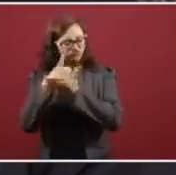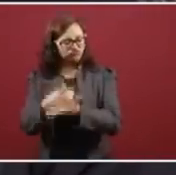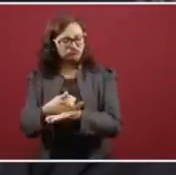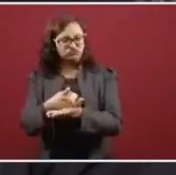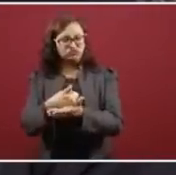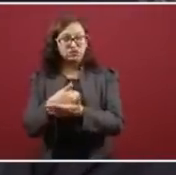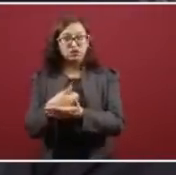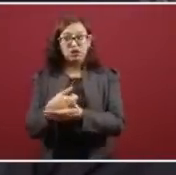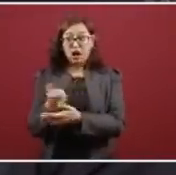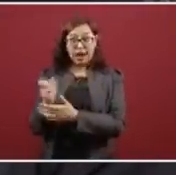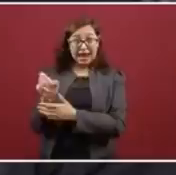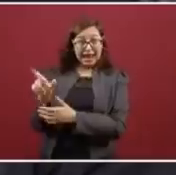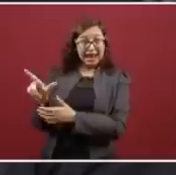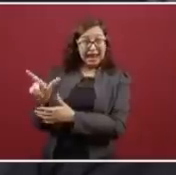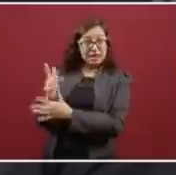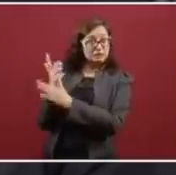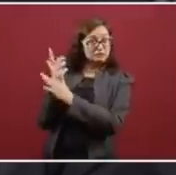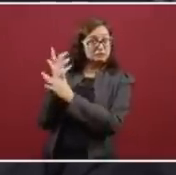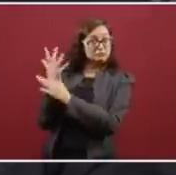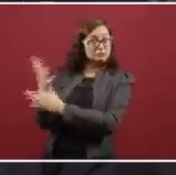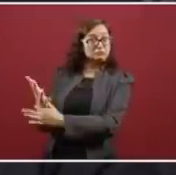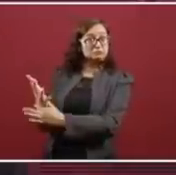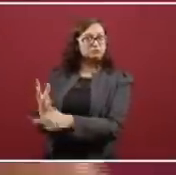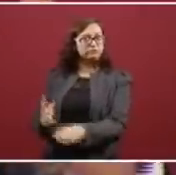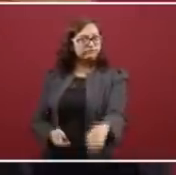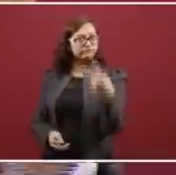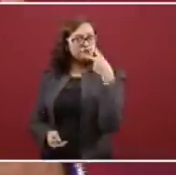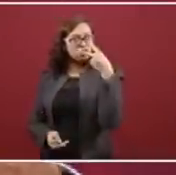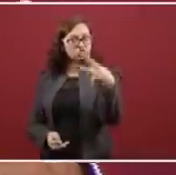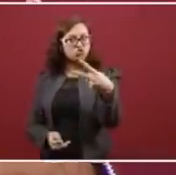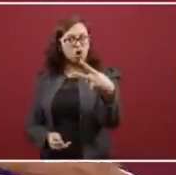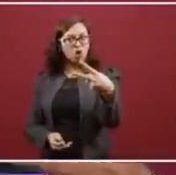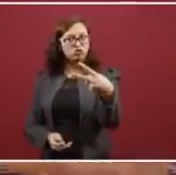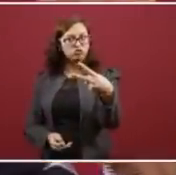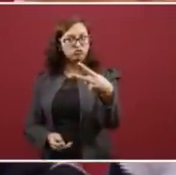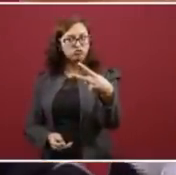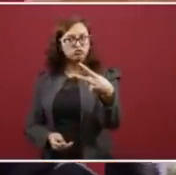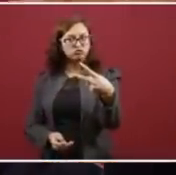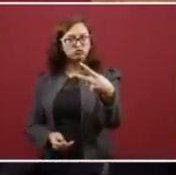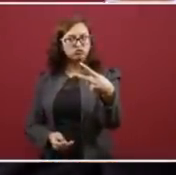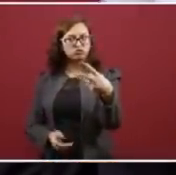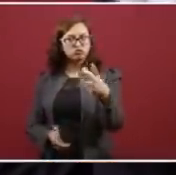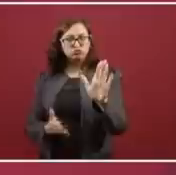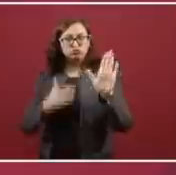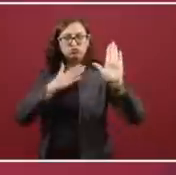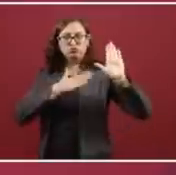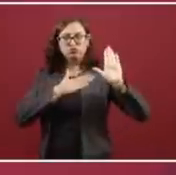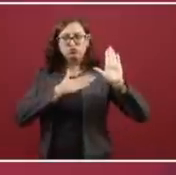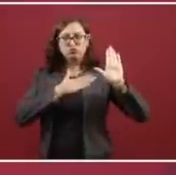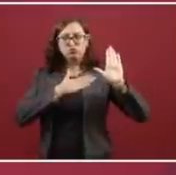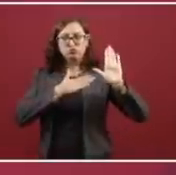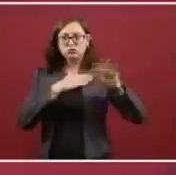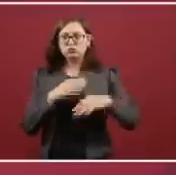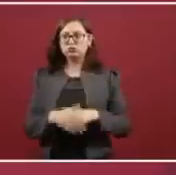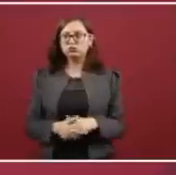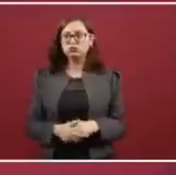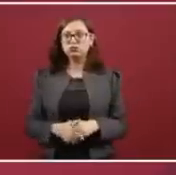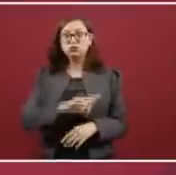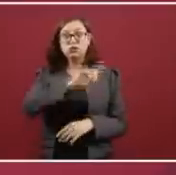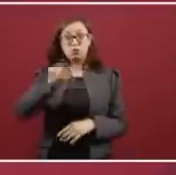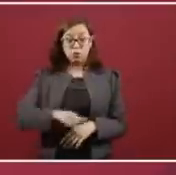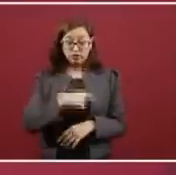dos compromisos importantes ya cuando me toca intervenir que yo que le